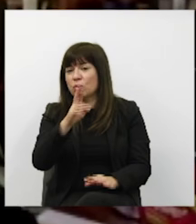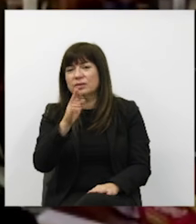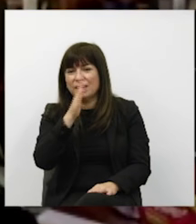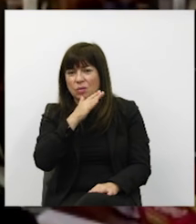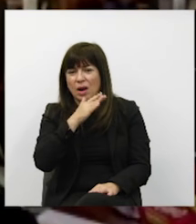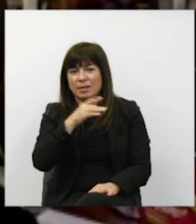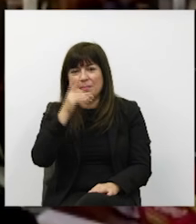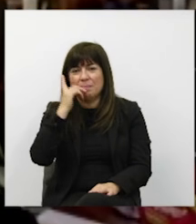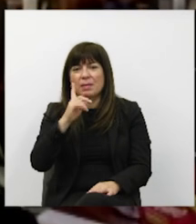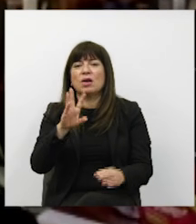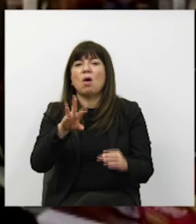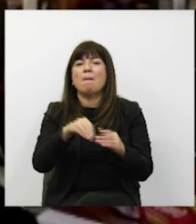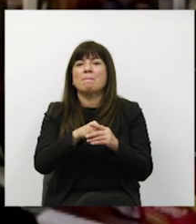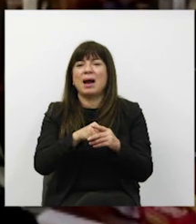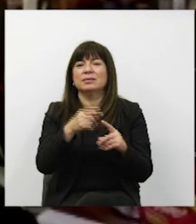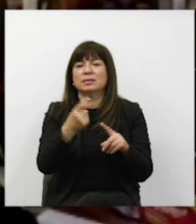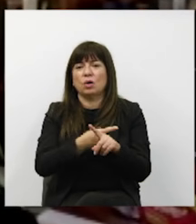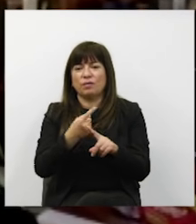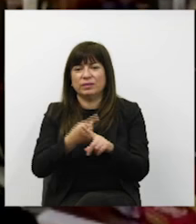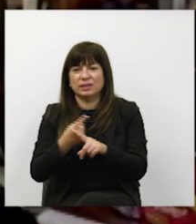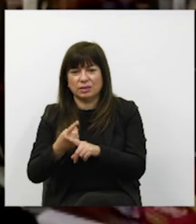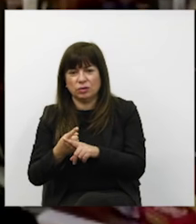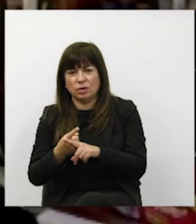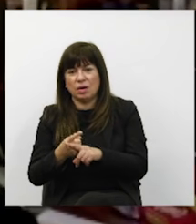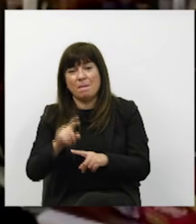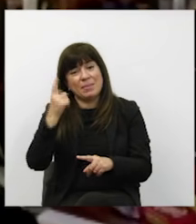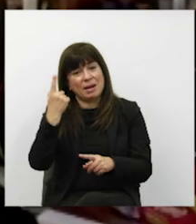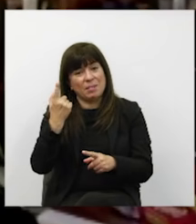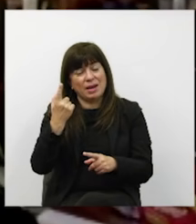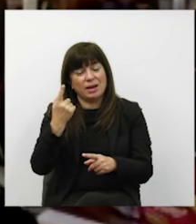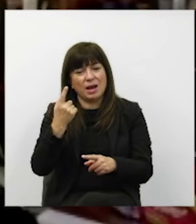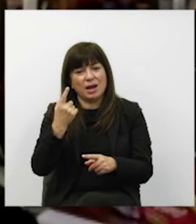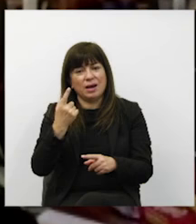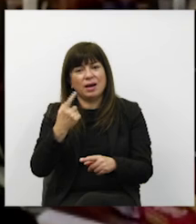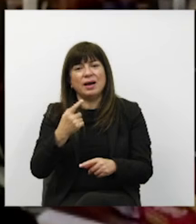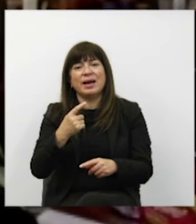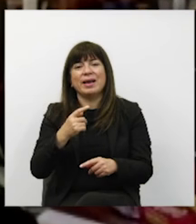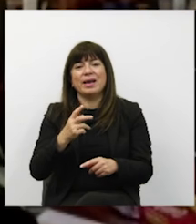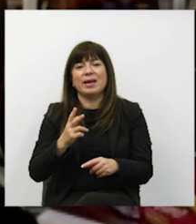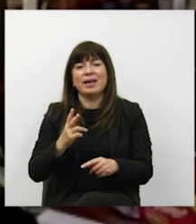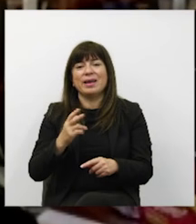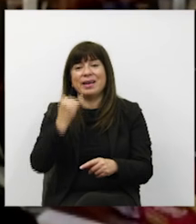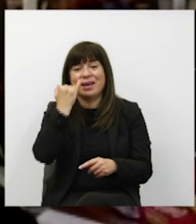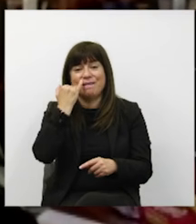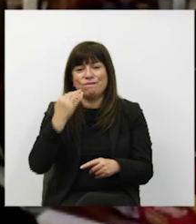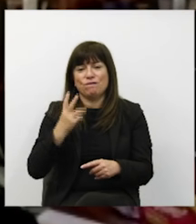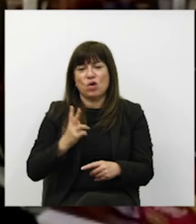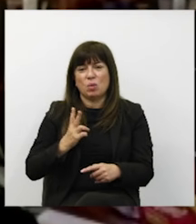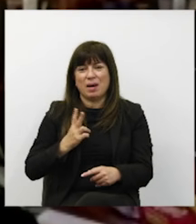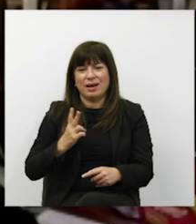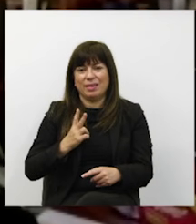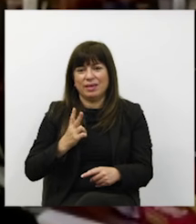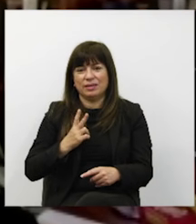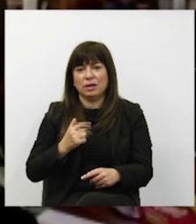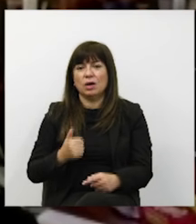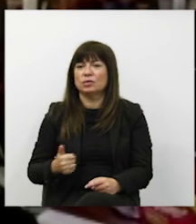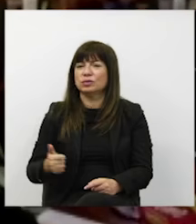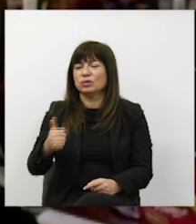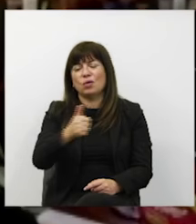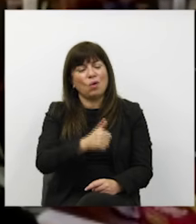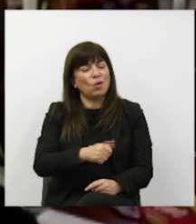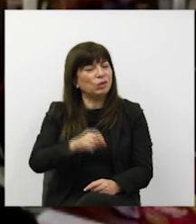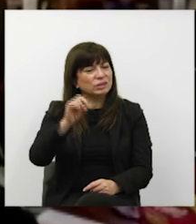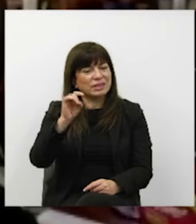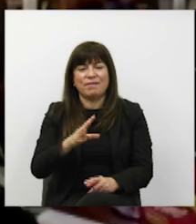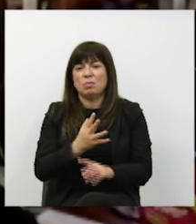pero creo que tienen que ser parte de nuestra conversación. La primera tiene que ver con la informalidad. Es algo que todos hemos sabido que existe en